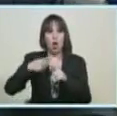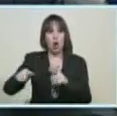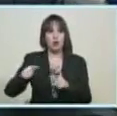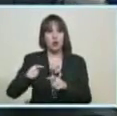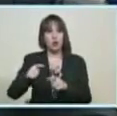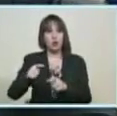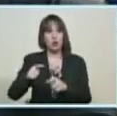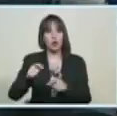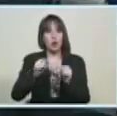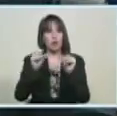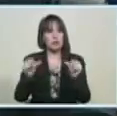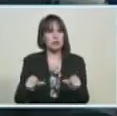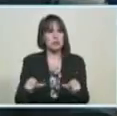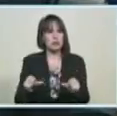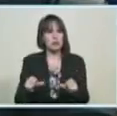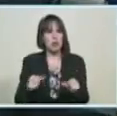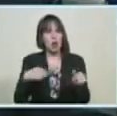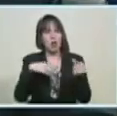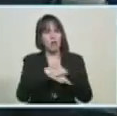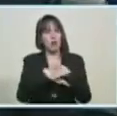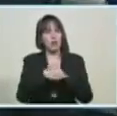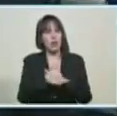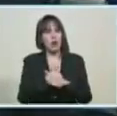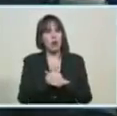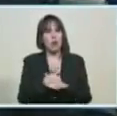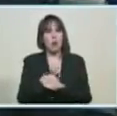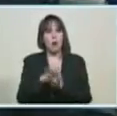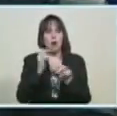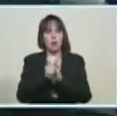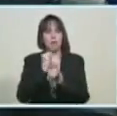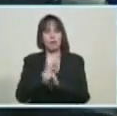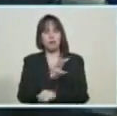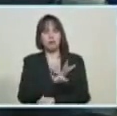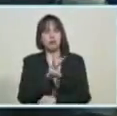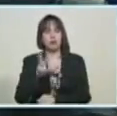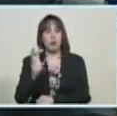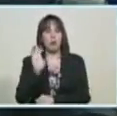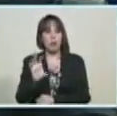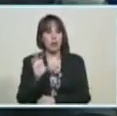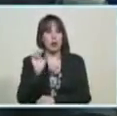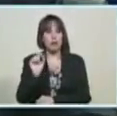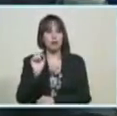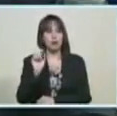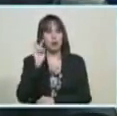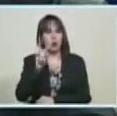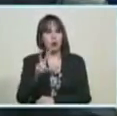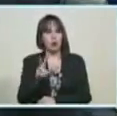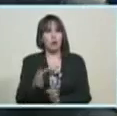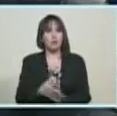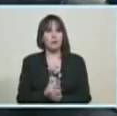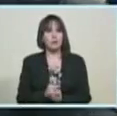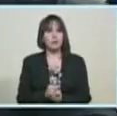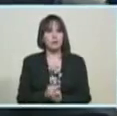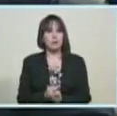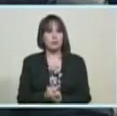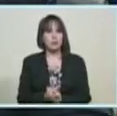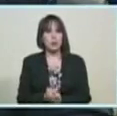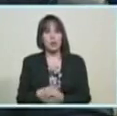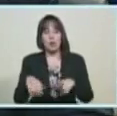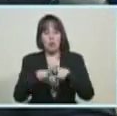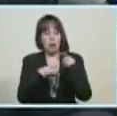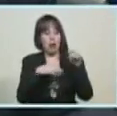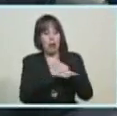a través del sistema del monedero Patria y que ustedes pueden tenerlo a la vista como garantía de ahorro para